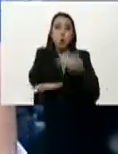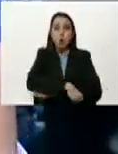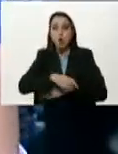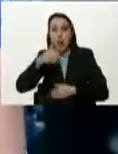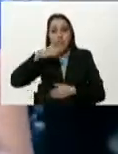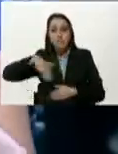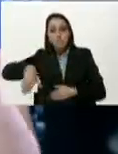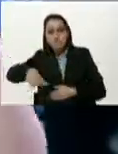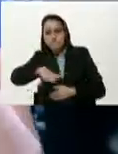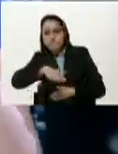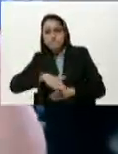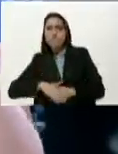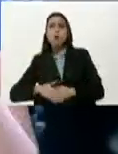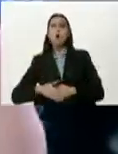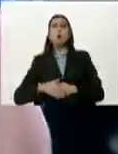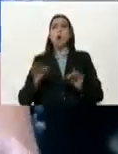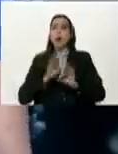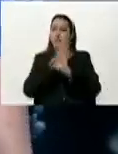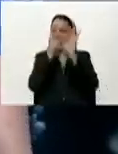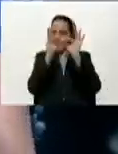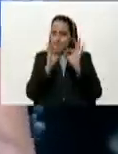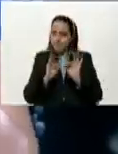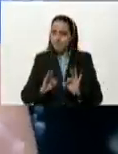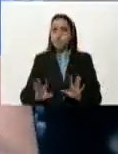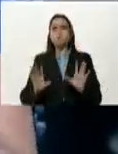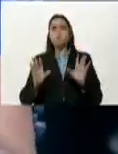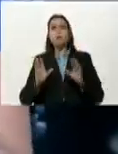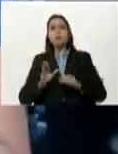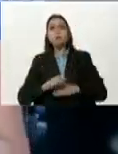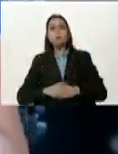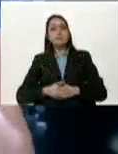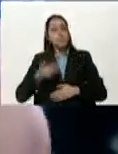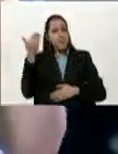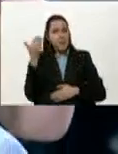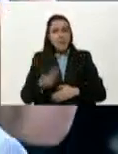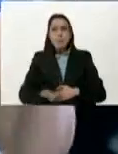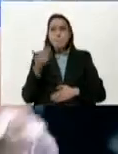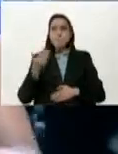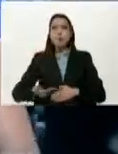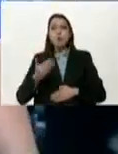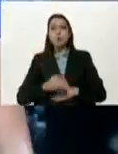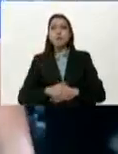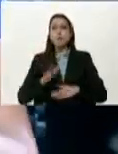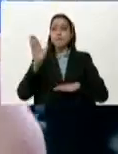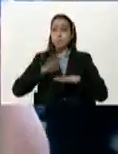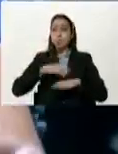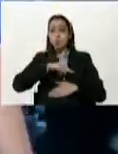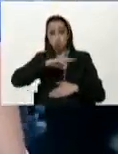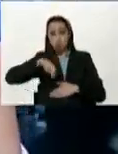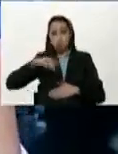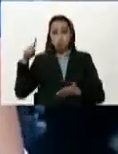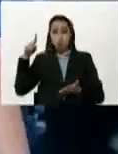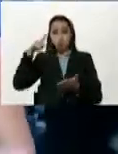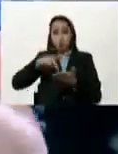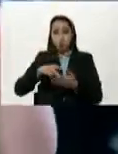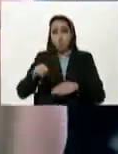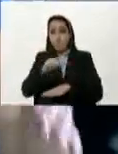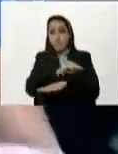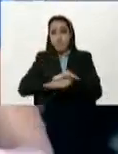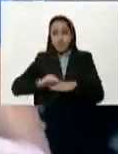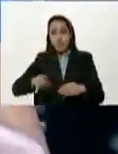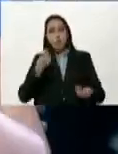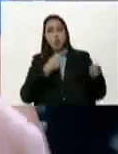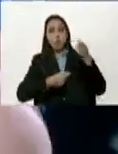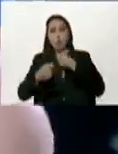también fue un elemento y un factor un actor muy determinante allí estuvimos también con el ministerio de comercio